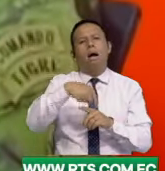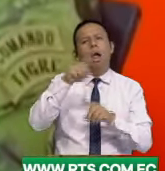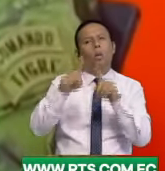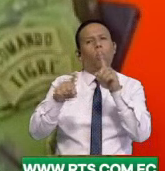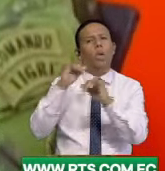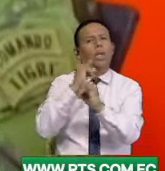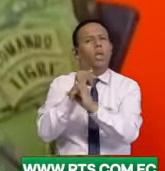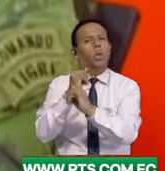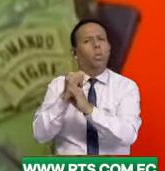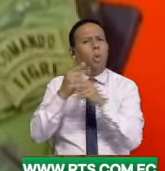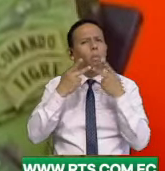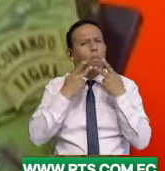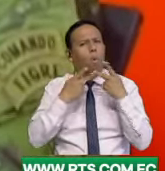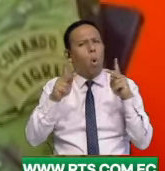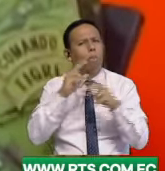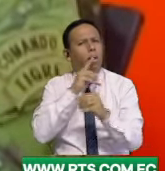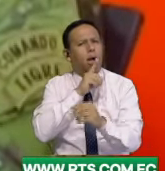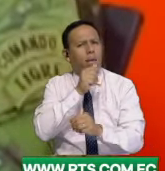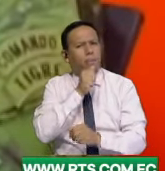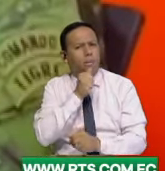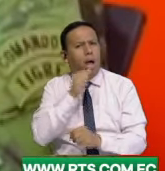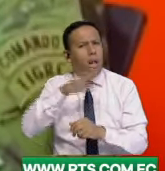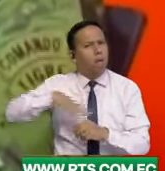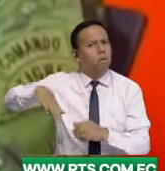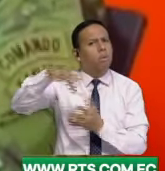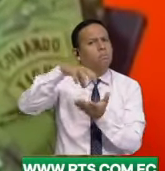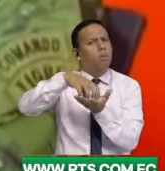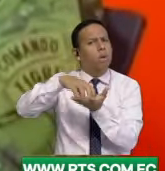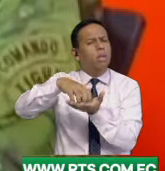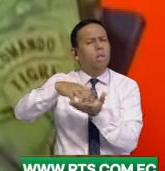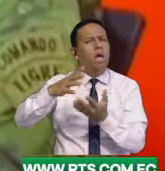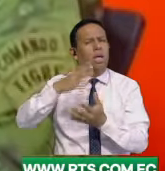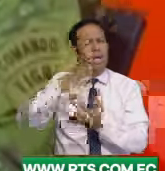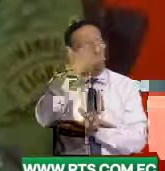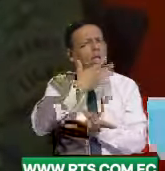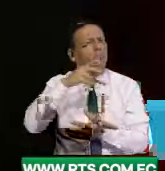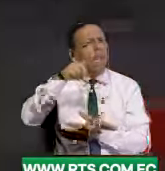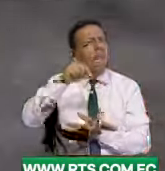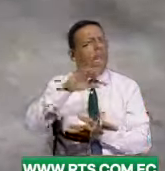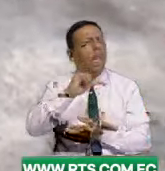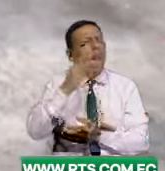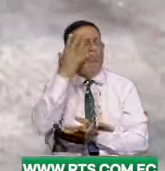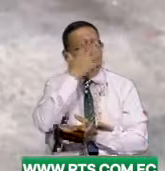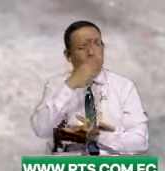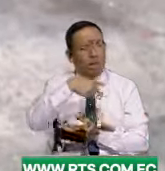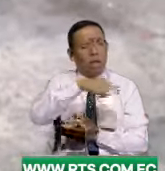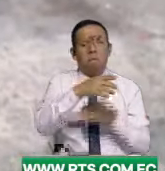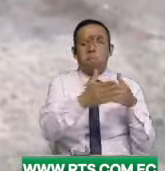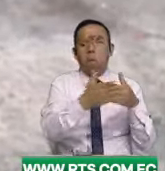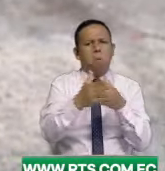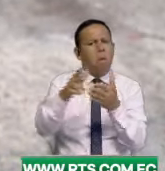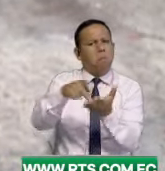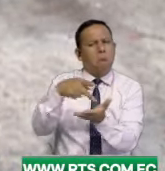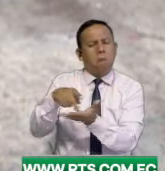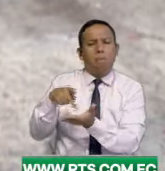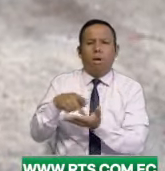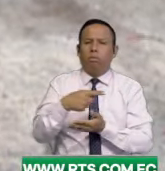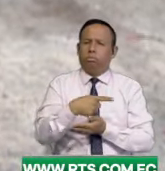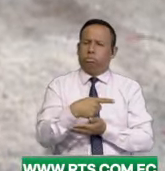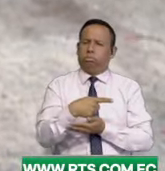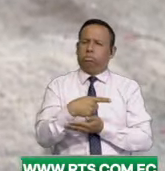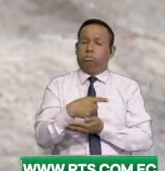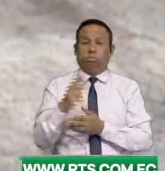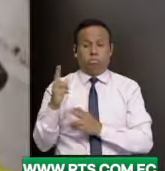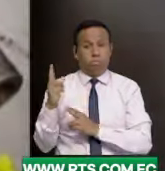públicas y privadas de aquí de la provincia, especialmente de Quinindé y de Esmeraldas. Los uniformados patrullan las zonas rurales, pues es